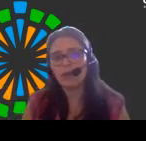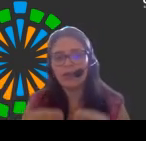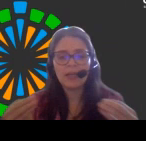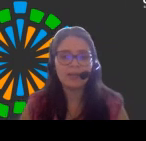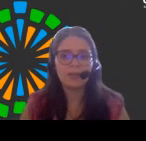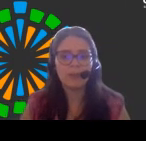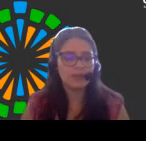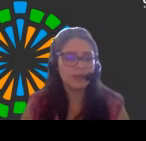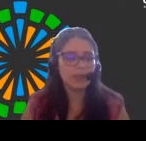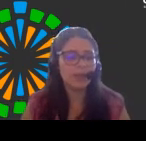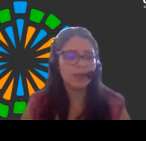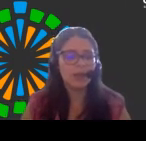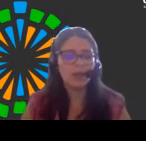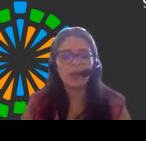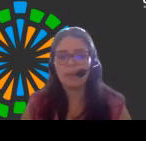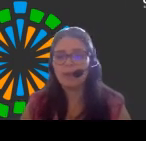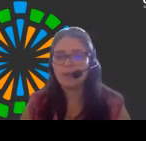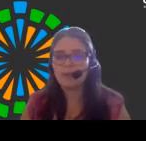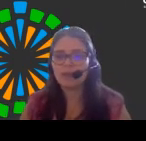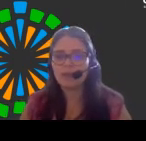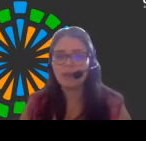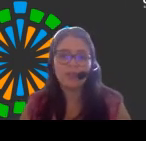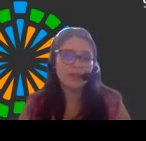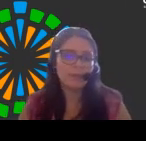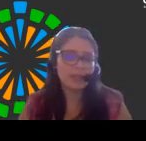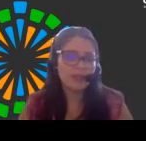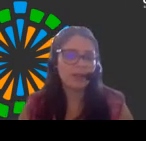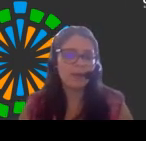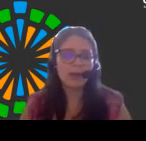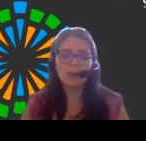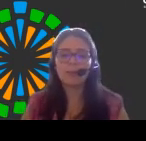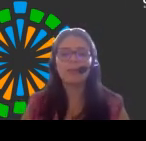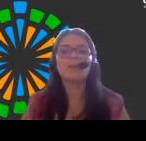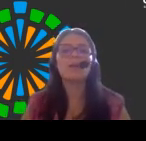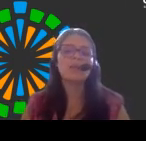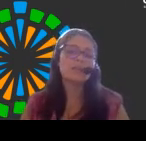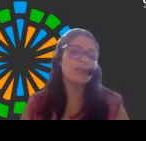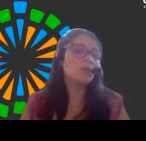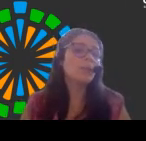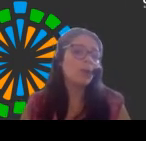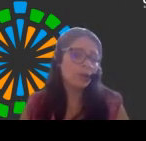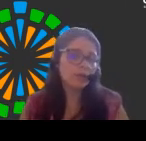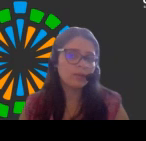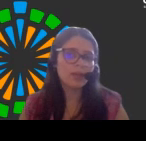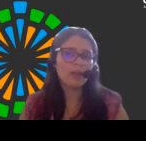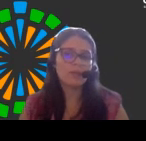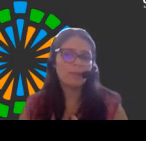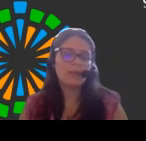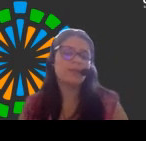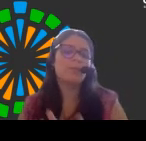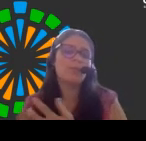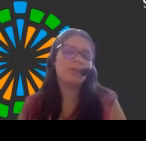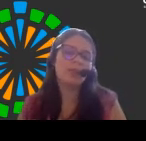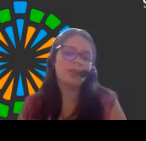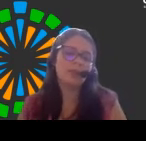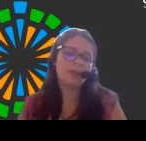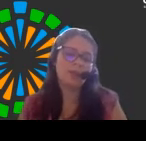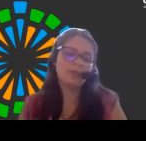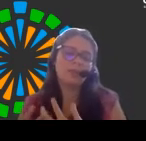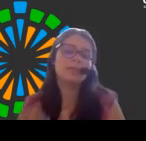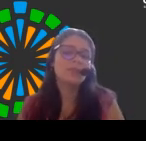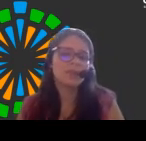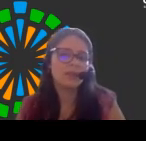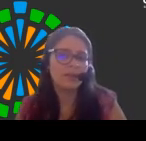estadística un análisis para saber qué personas con discapacidad trabajan conmigo si lo mejor es que pasen por